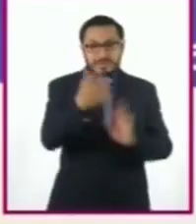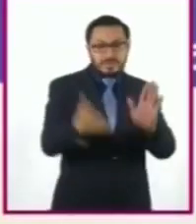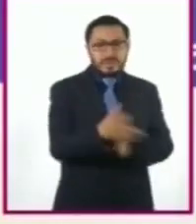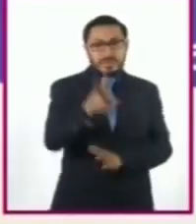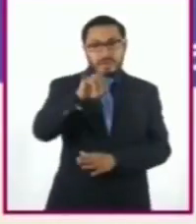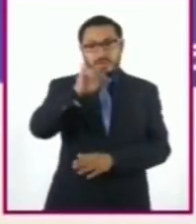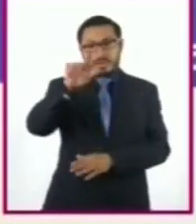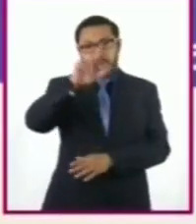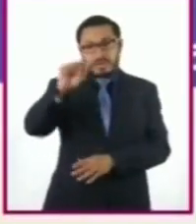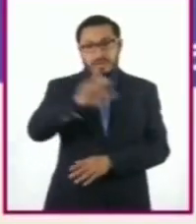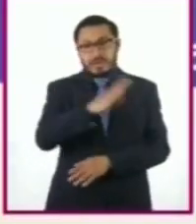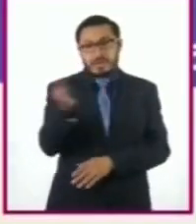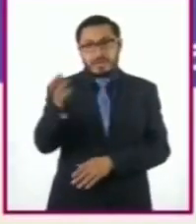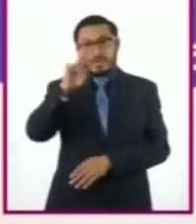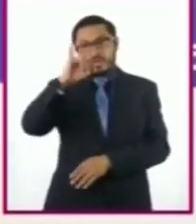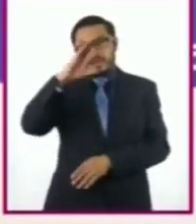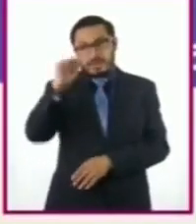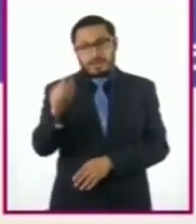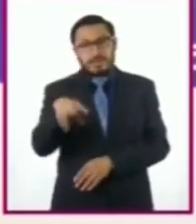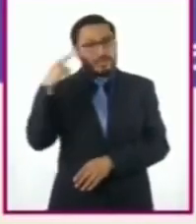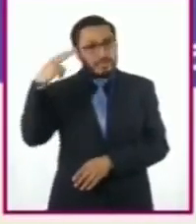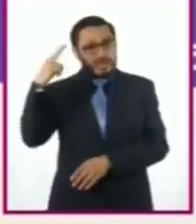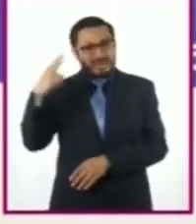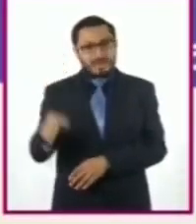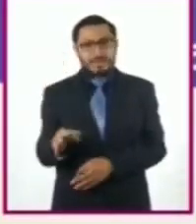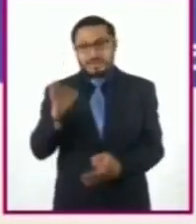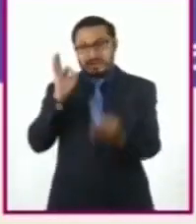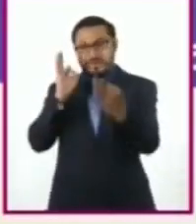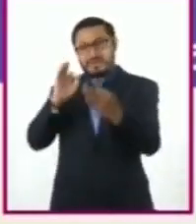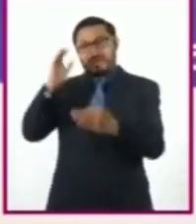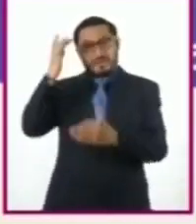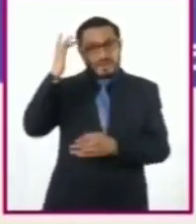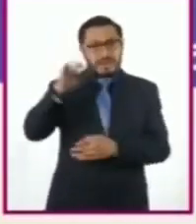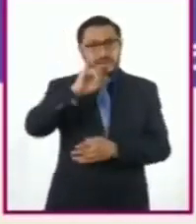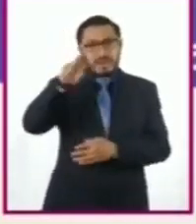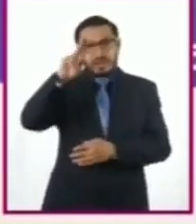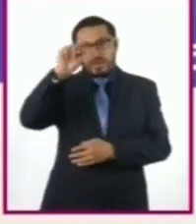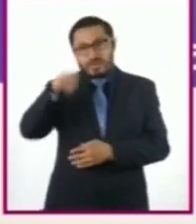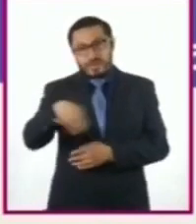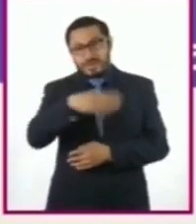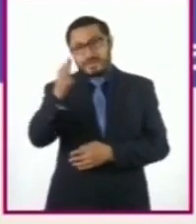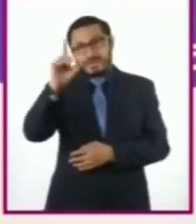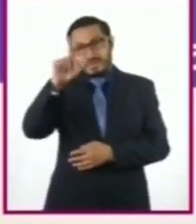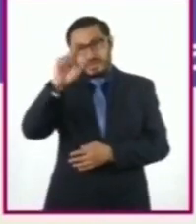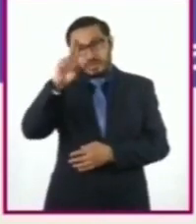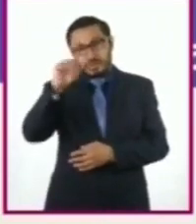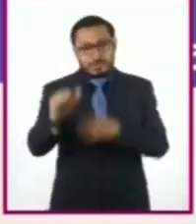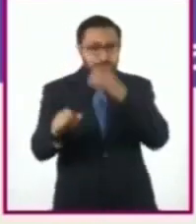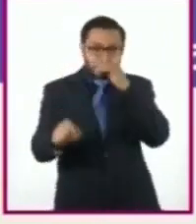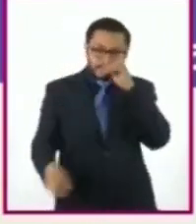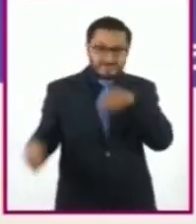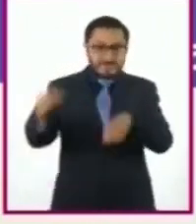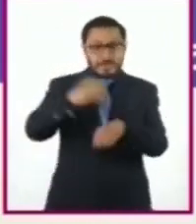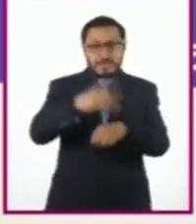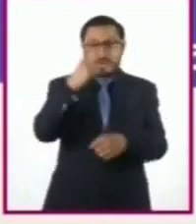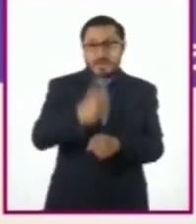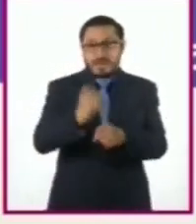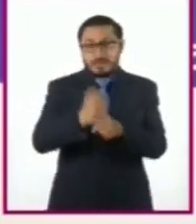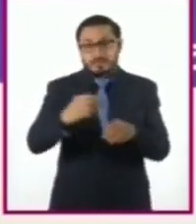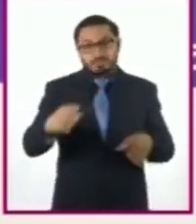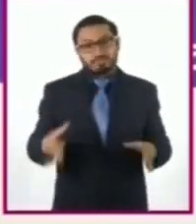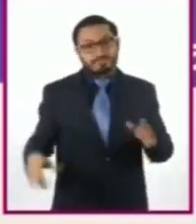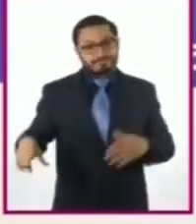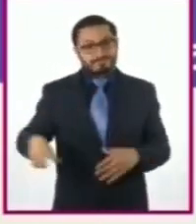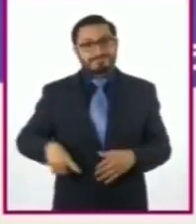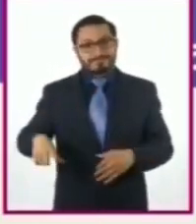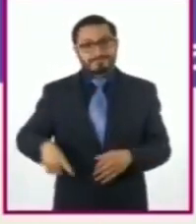la costa frente al islote de San Juan de Ulúa, y estableció el primer ayuntamiento, es decir,